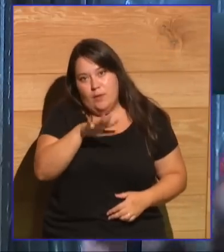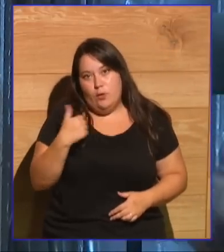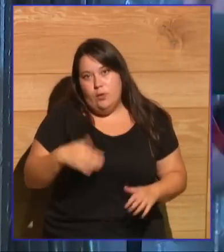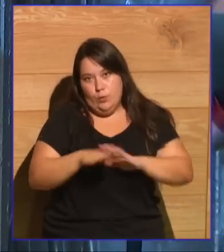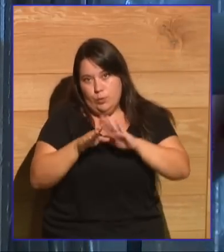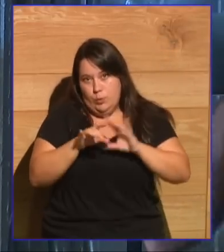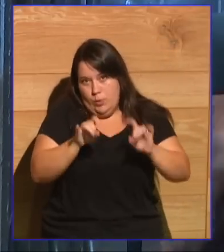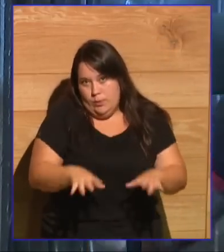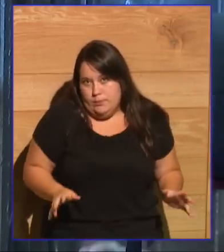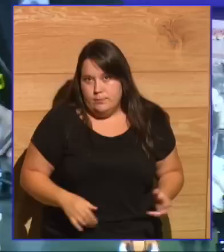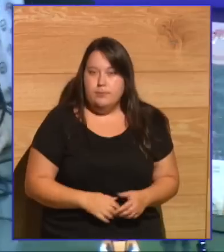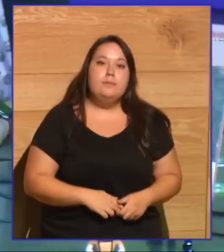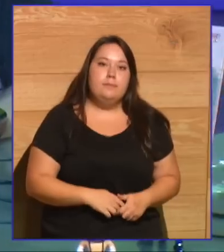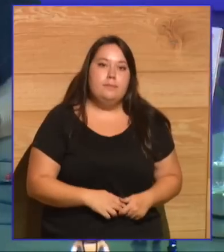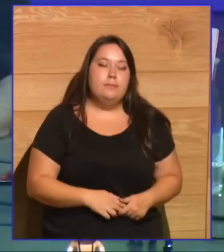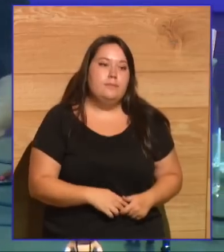niño